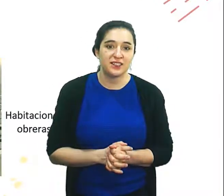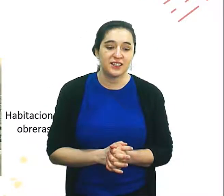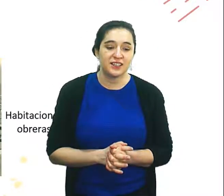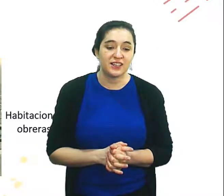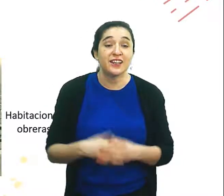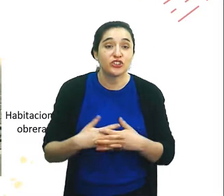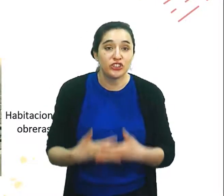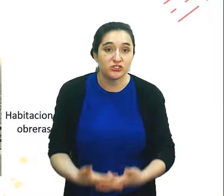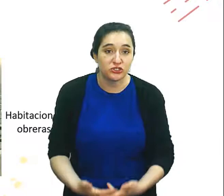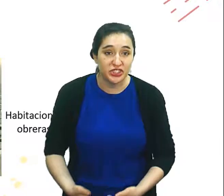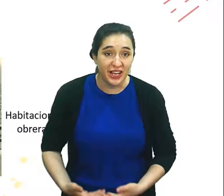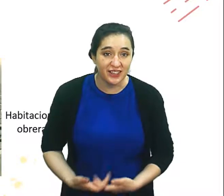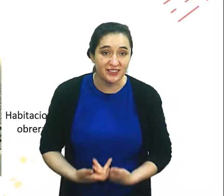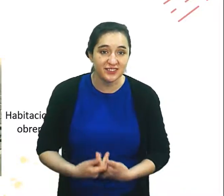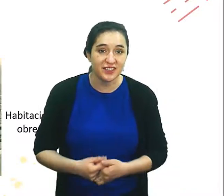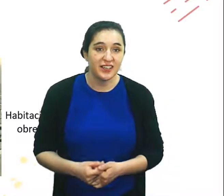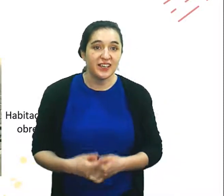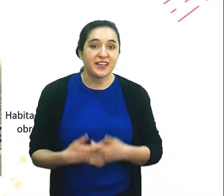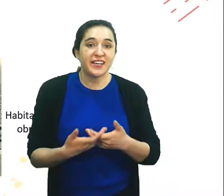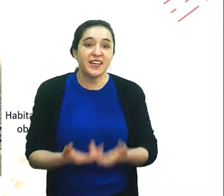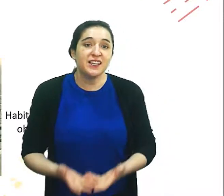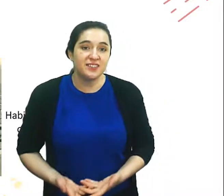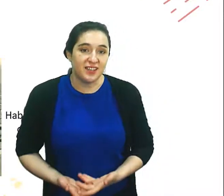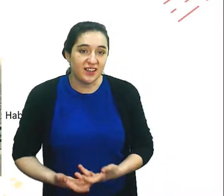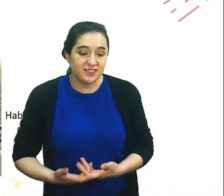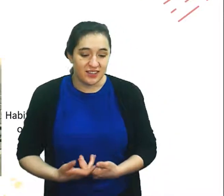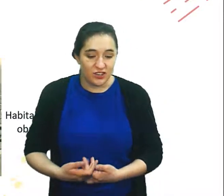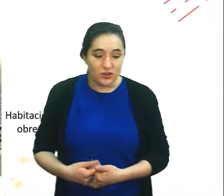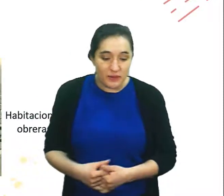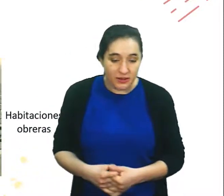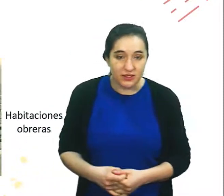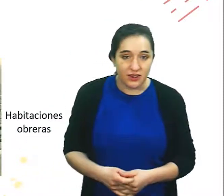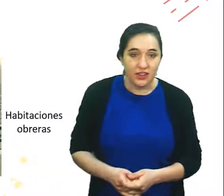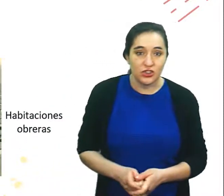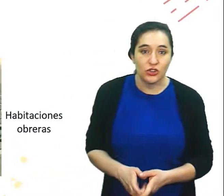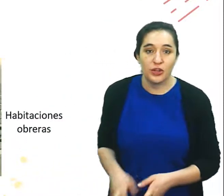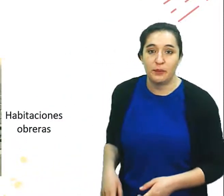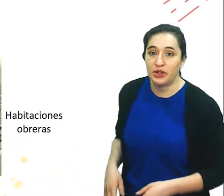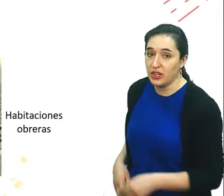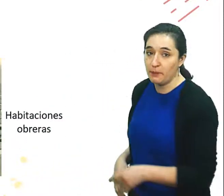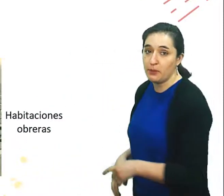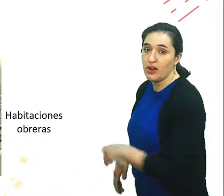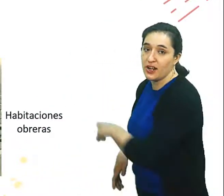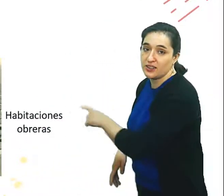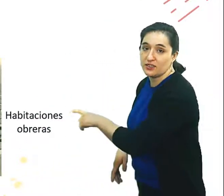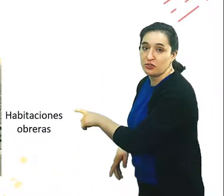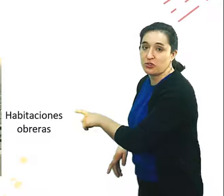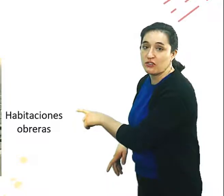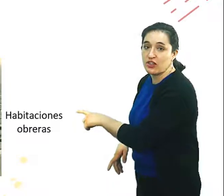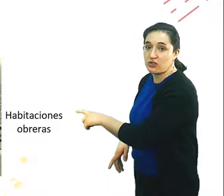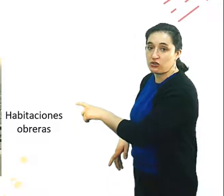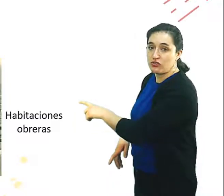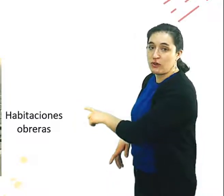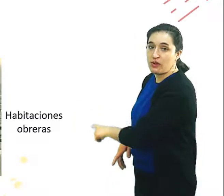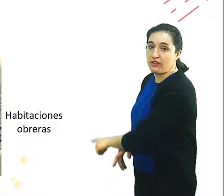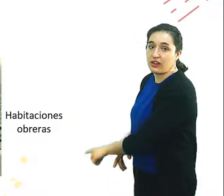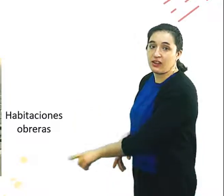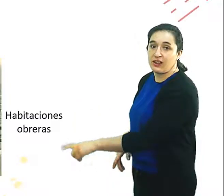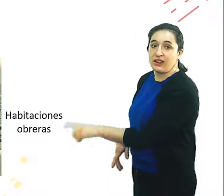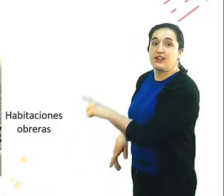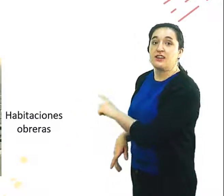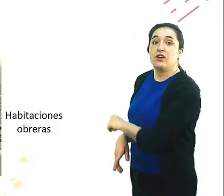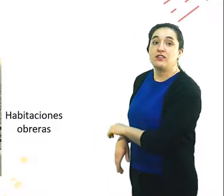verdaderas relaciones sociales jerarquizadas enormemente, donde, por ejemplo, acá en esta fotografía nosotros vamos